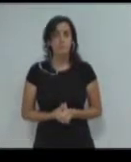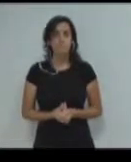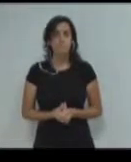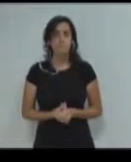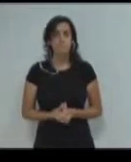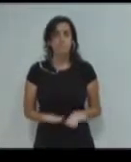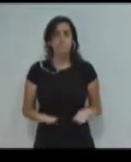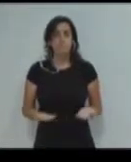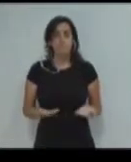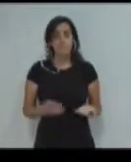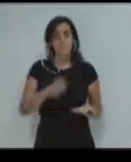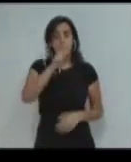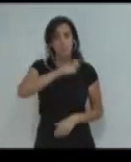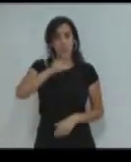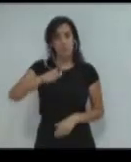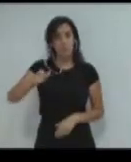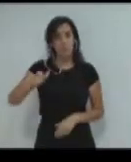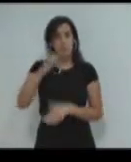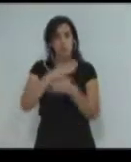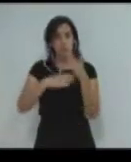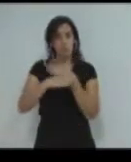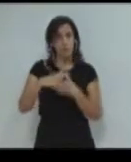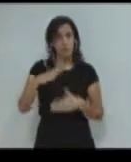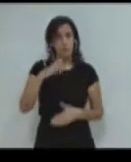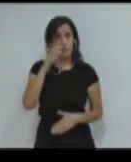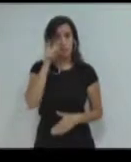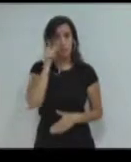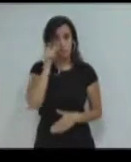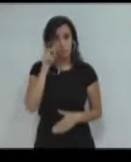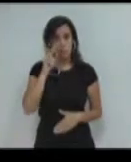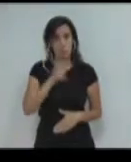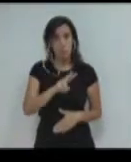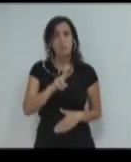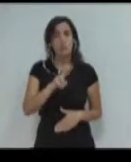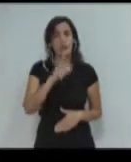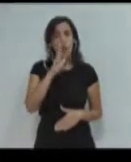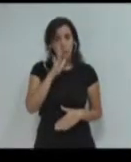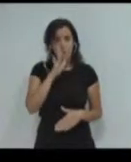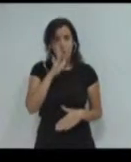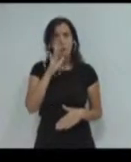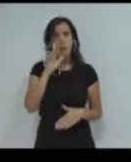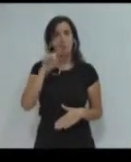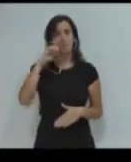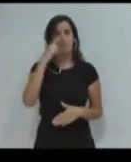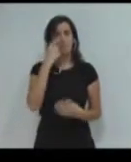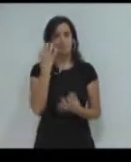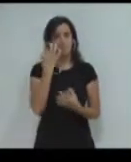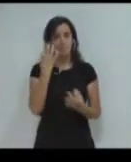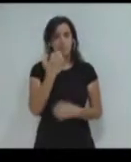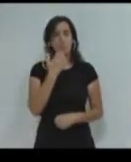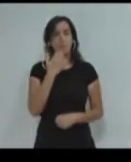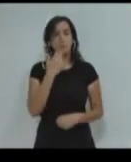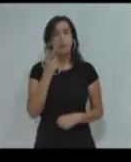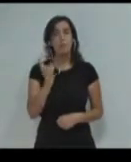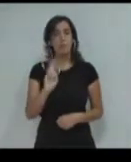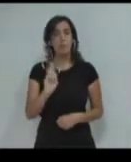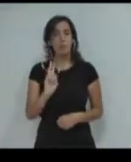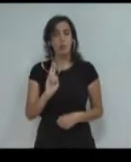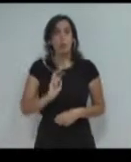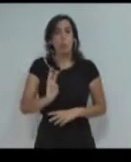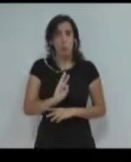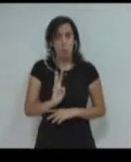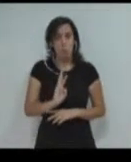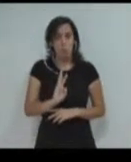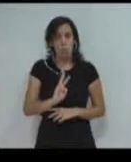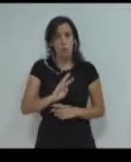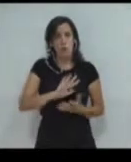con las personas con discapacidad visual estamos detectando que, por ejemplo, las versiones de Word, conforme van